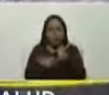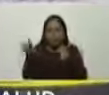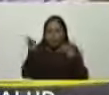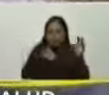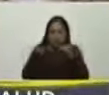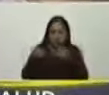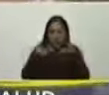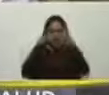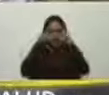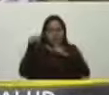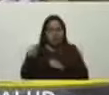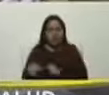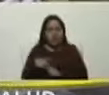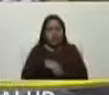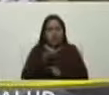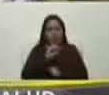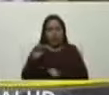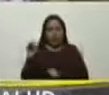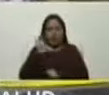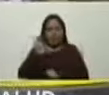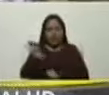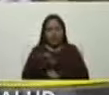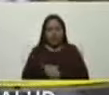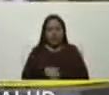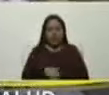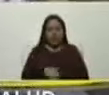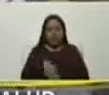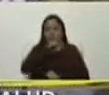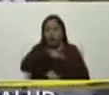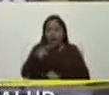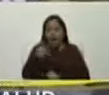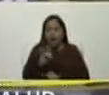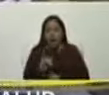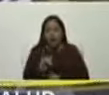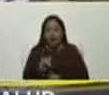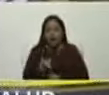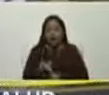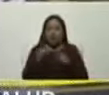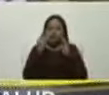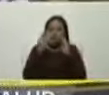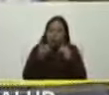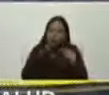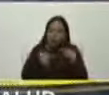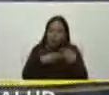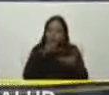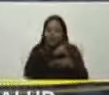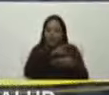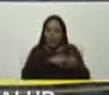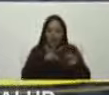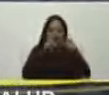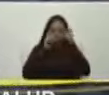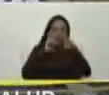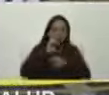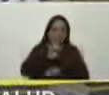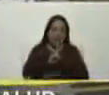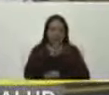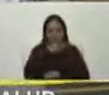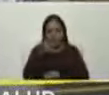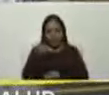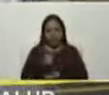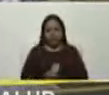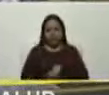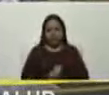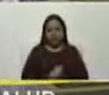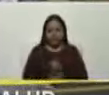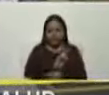que hay en esta región del oriente del país para que la gente tenga un alivio y ya pueda leer, ya pueda ver.